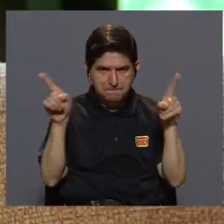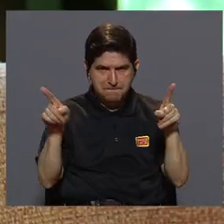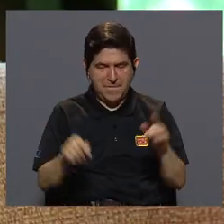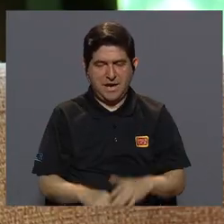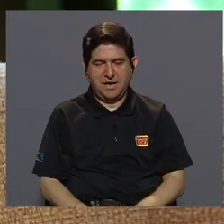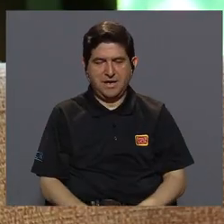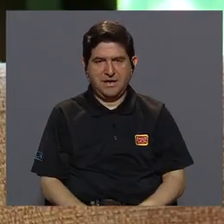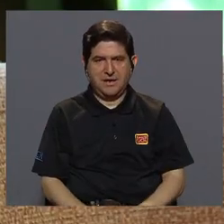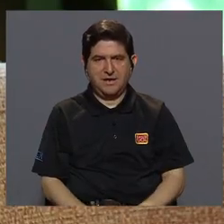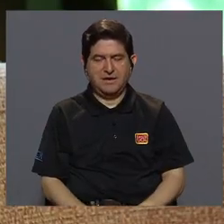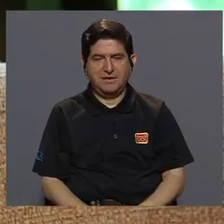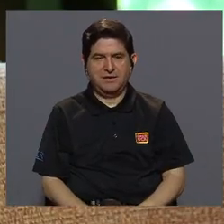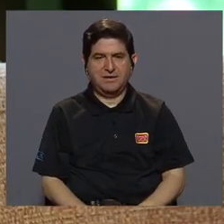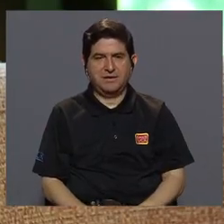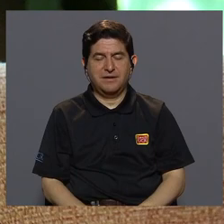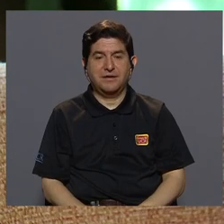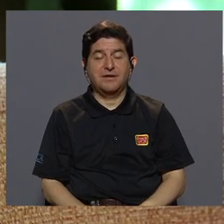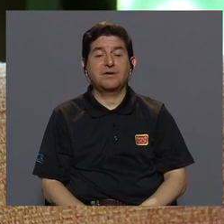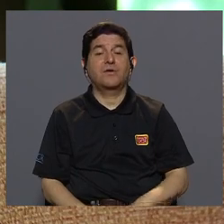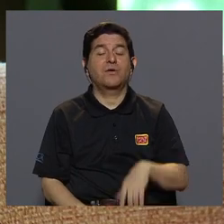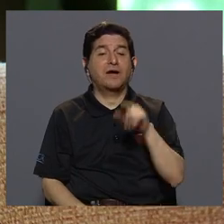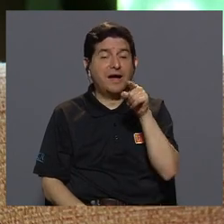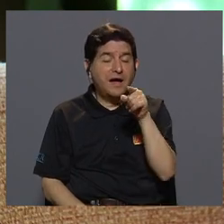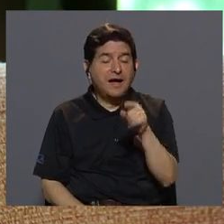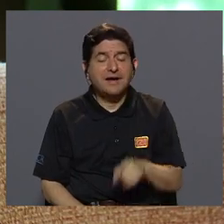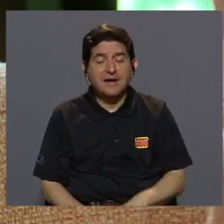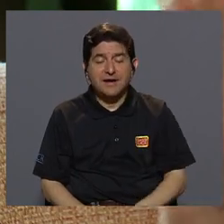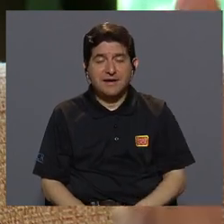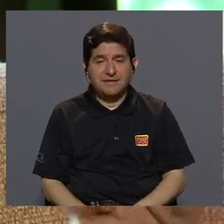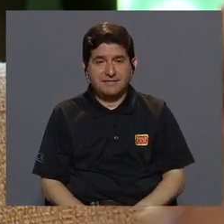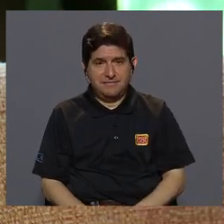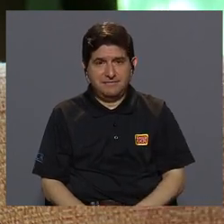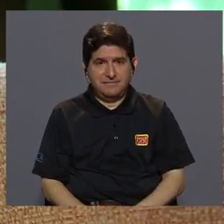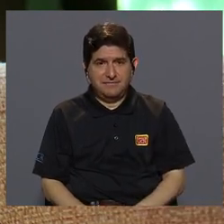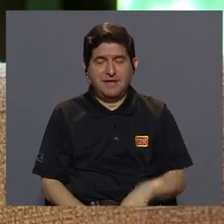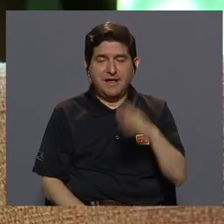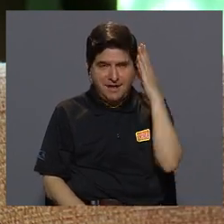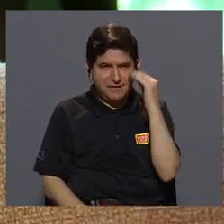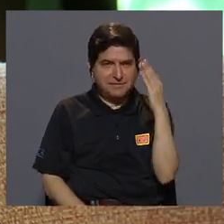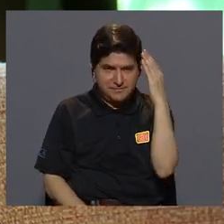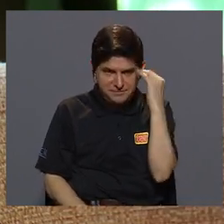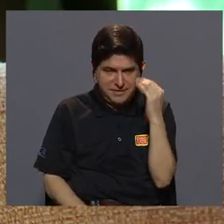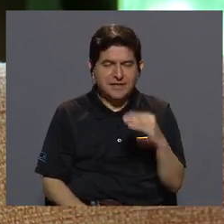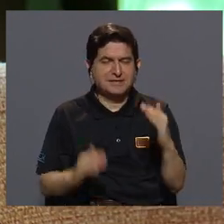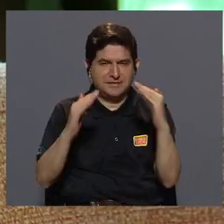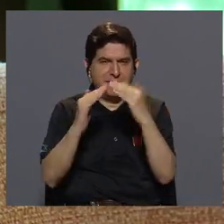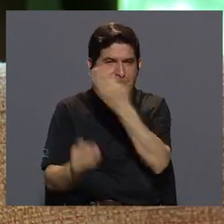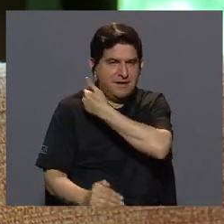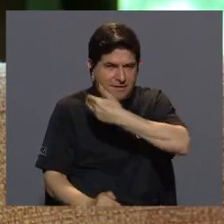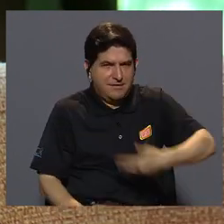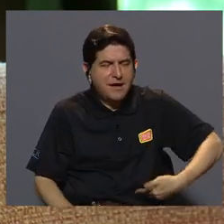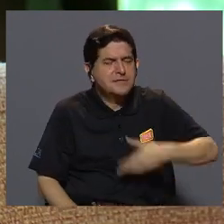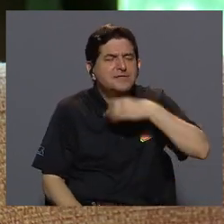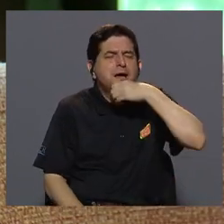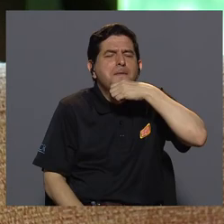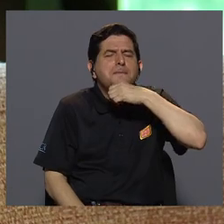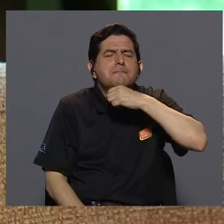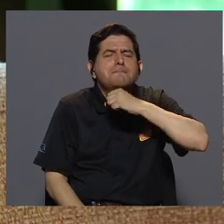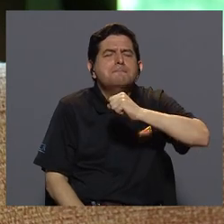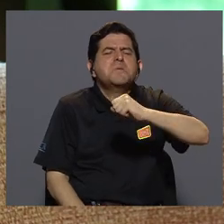las que recibían. Ministros de todos los esposos. Sí, pero la que recibía. Y esta anécdota, la casa presidencial